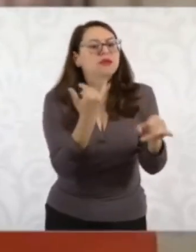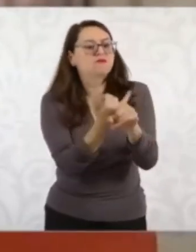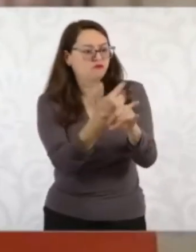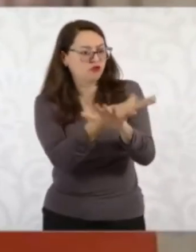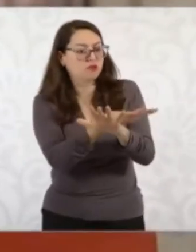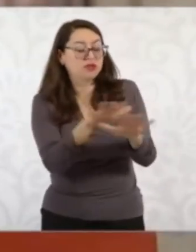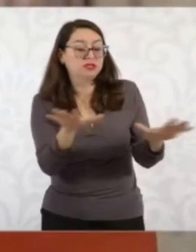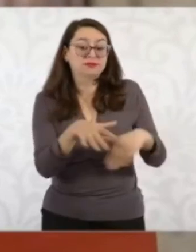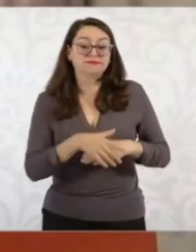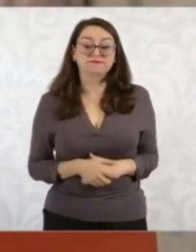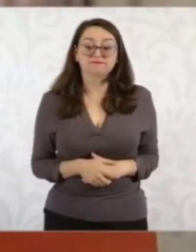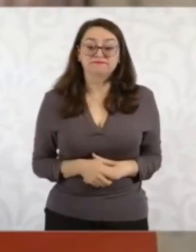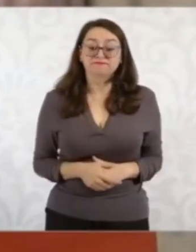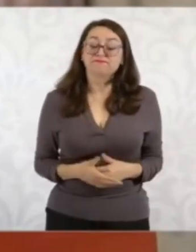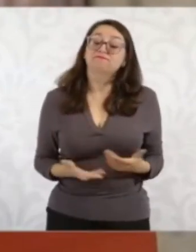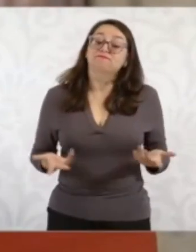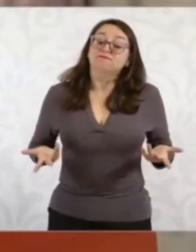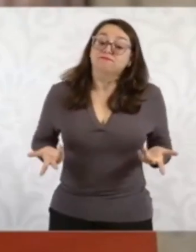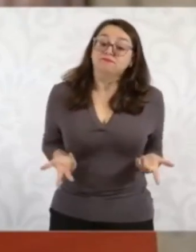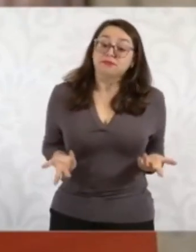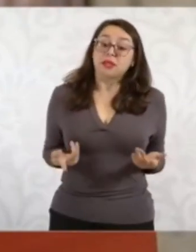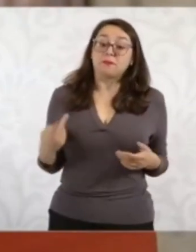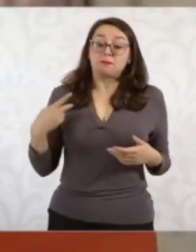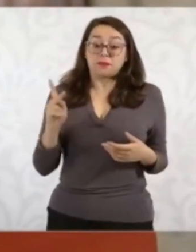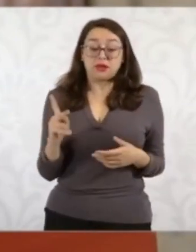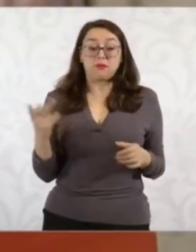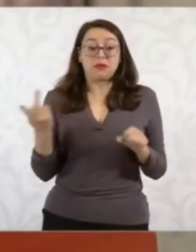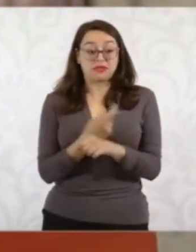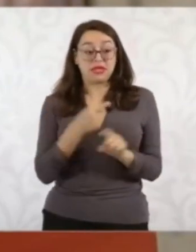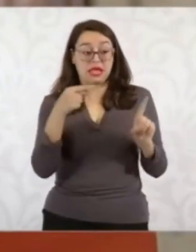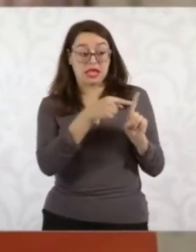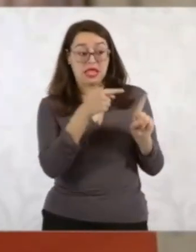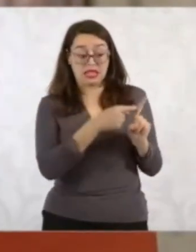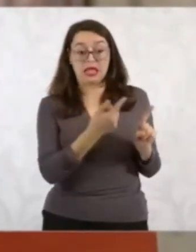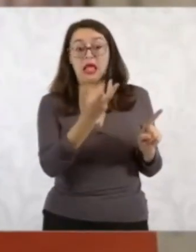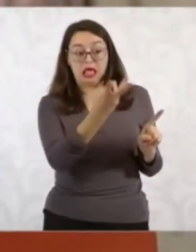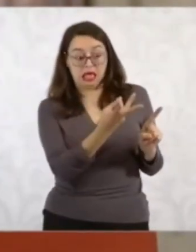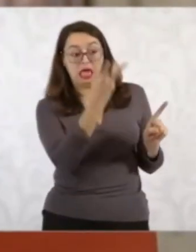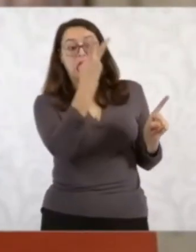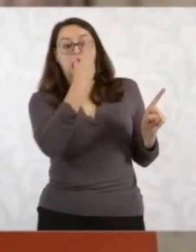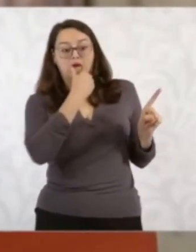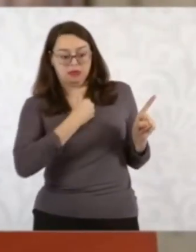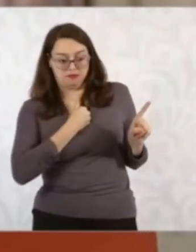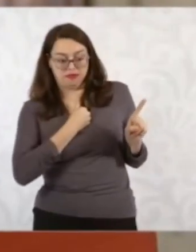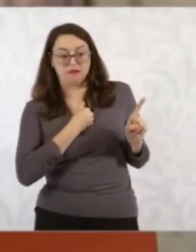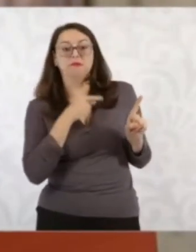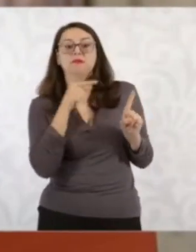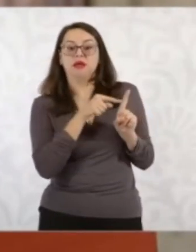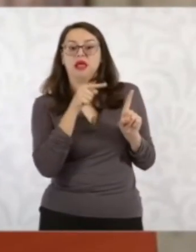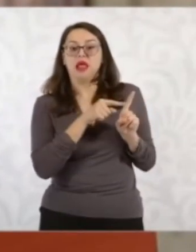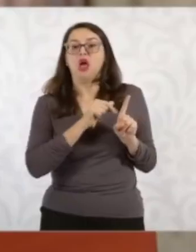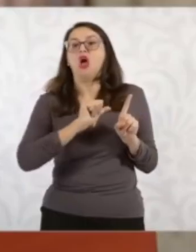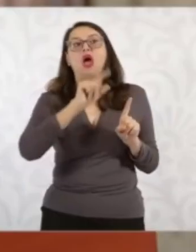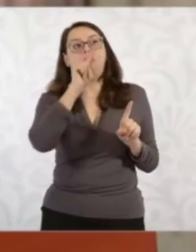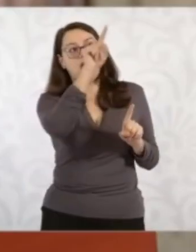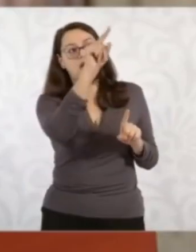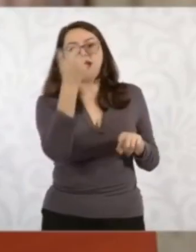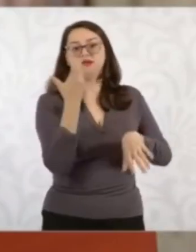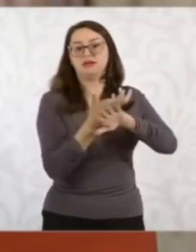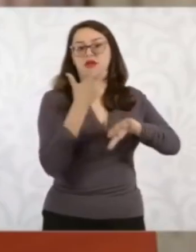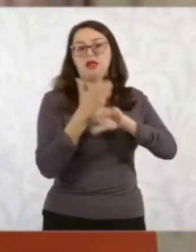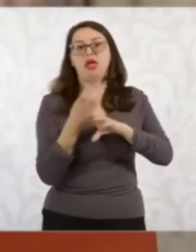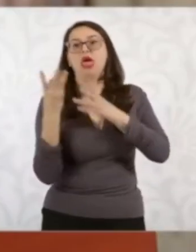Lo malo fue que Gavin no solamente me hacía a mí esos comentarios, sino que seguramente los circulaba entre las autoridades